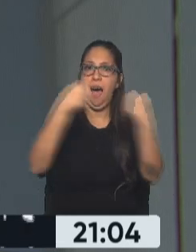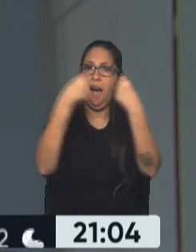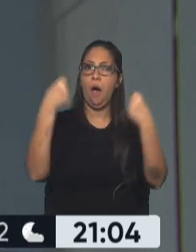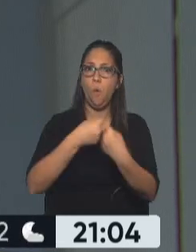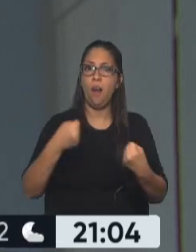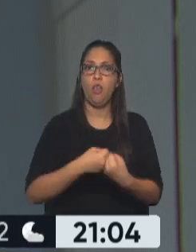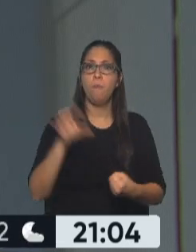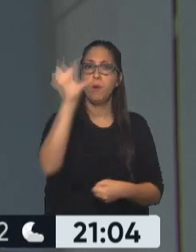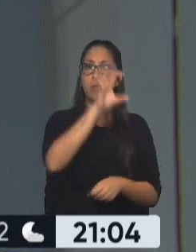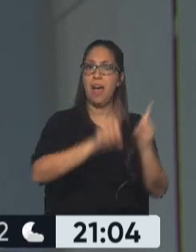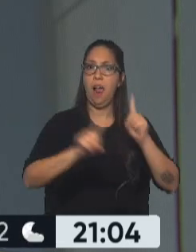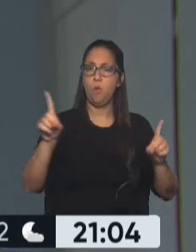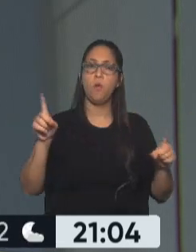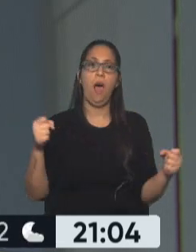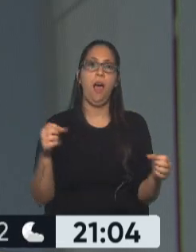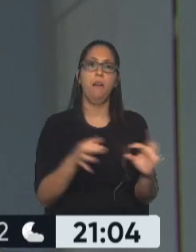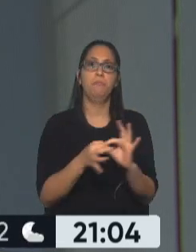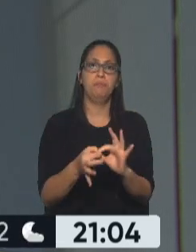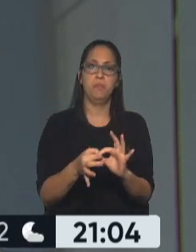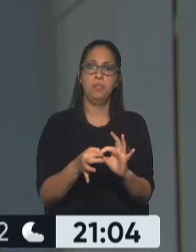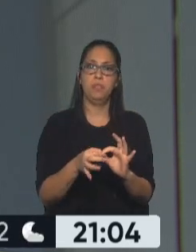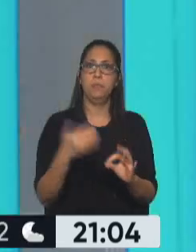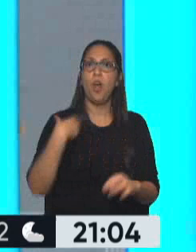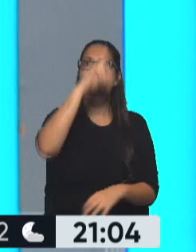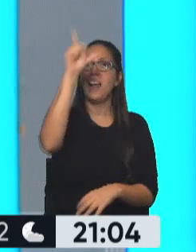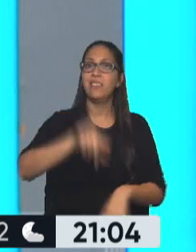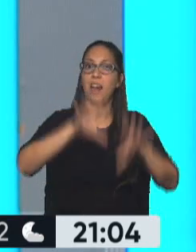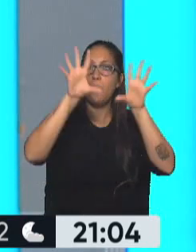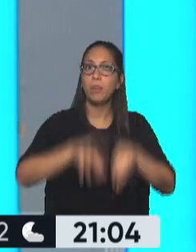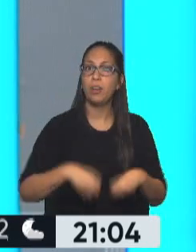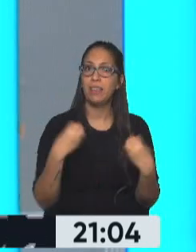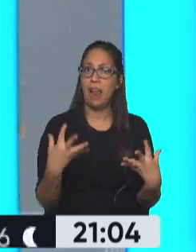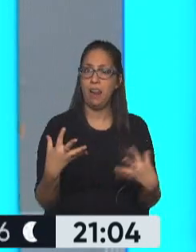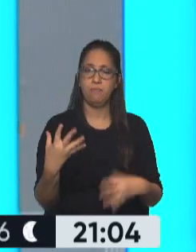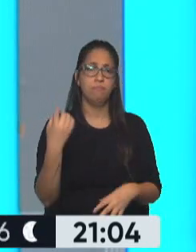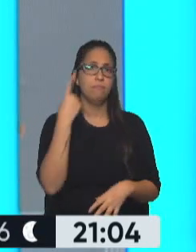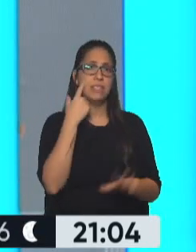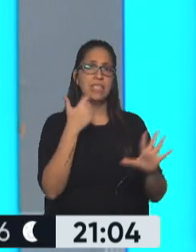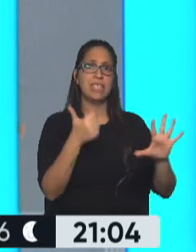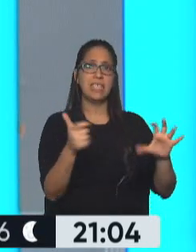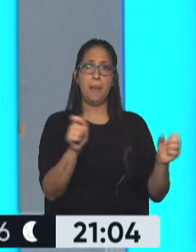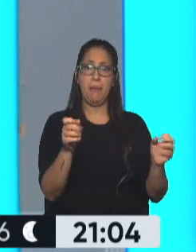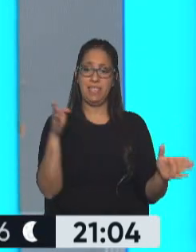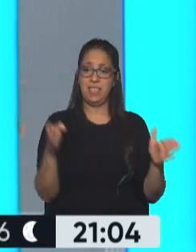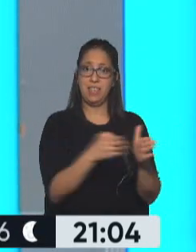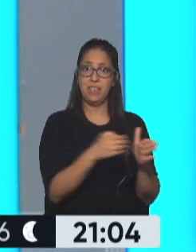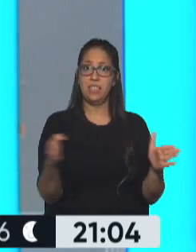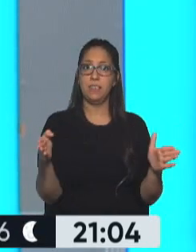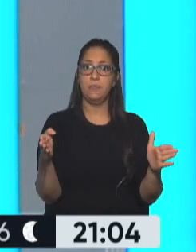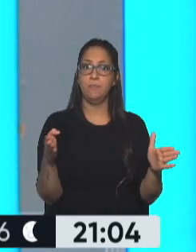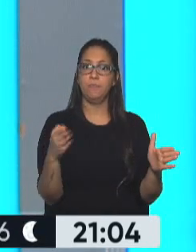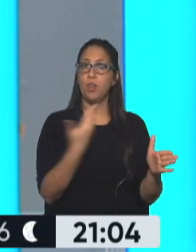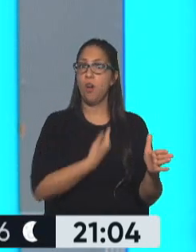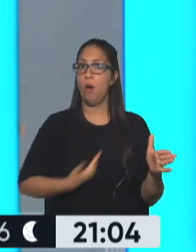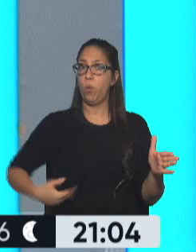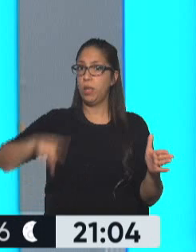algunas provincias. ¿Qué situación encontramos a lo largo de toda la Argentina? Bueno, yo creo que el primer semestre lo que muestra es una relación difícil entre el